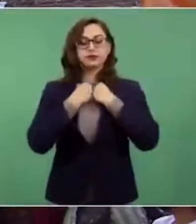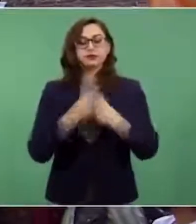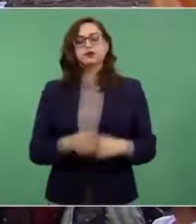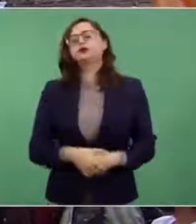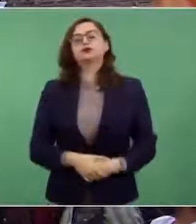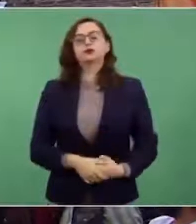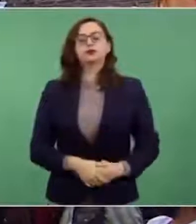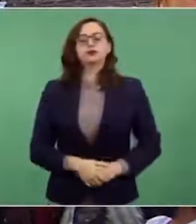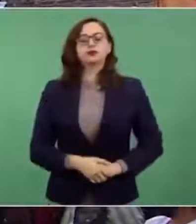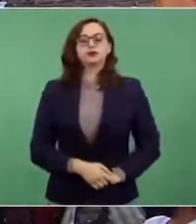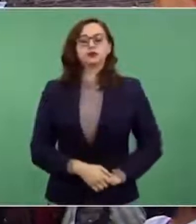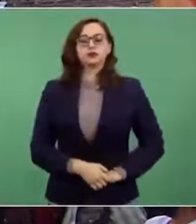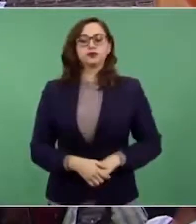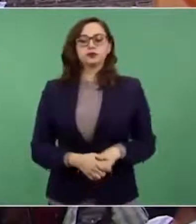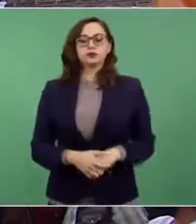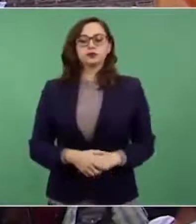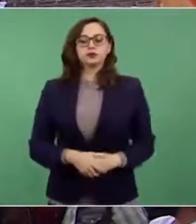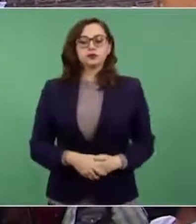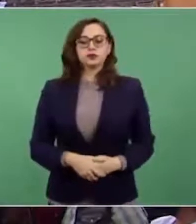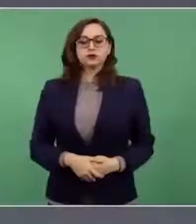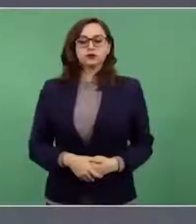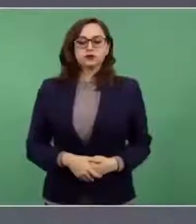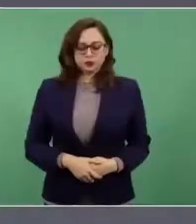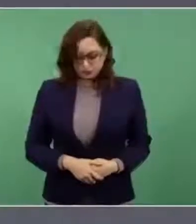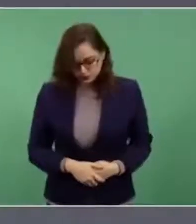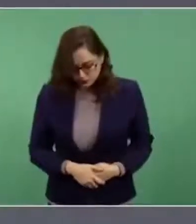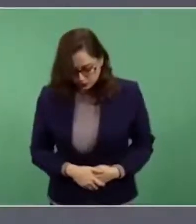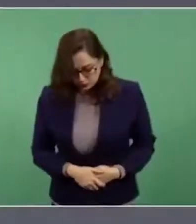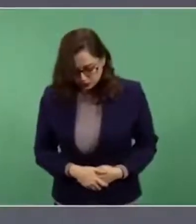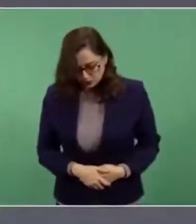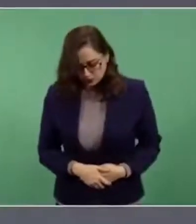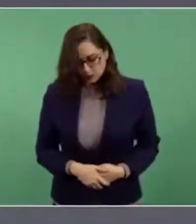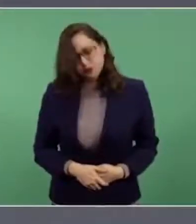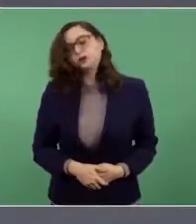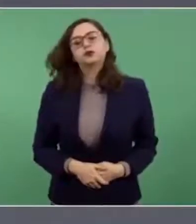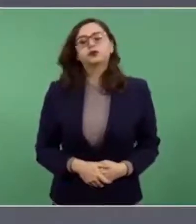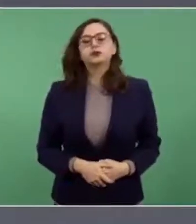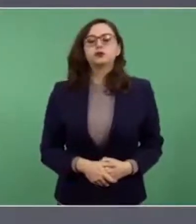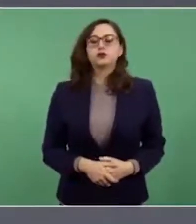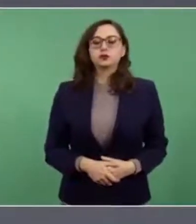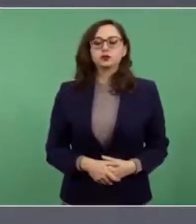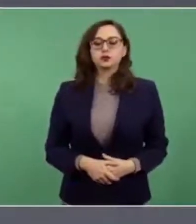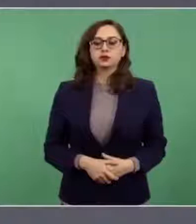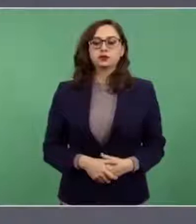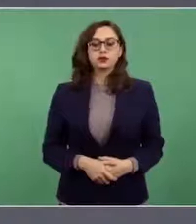Al que no se incorpora al estudio o al trabajo,